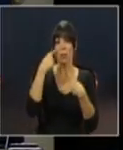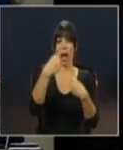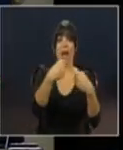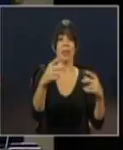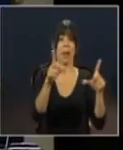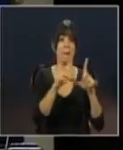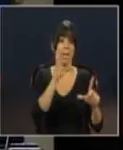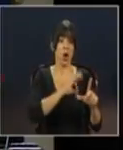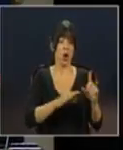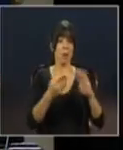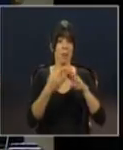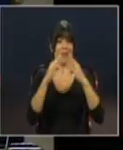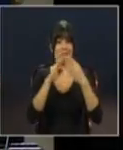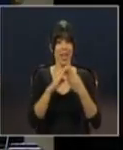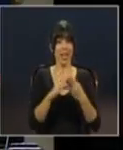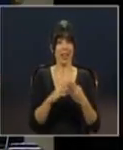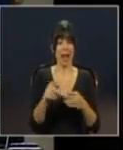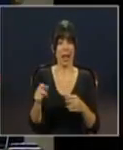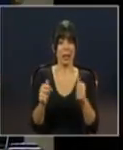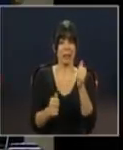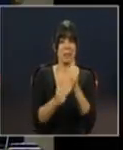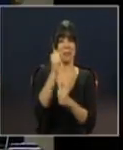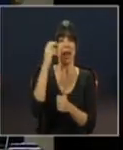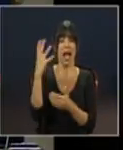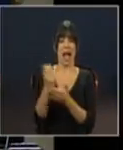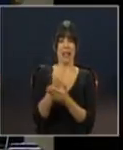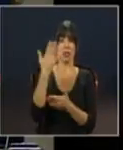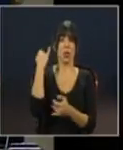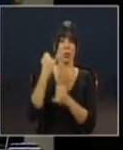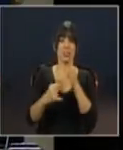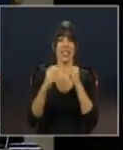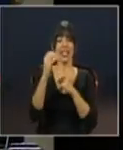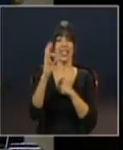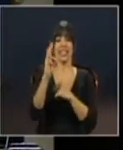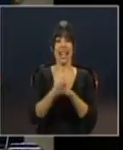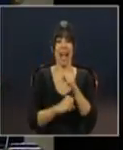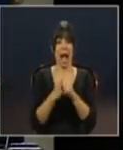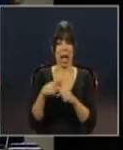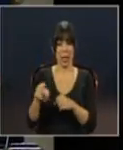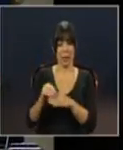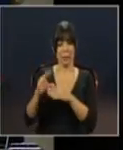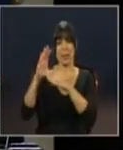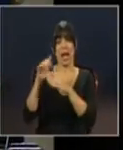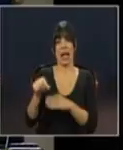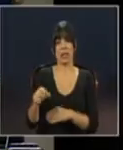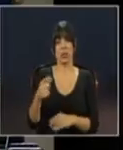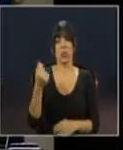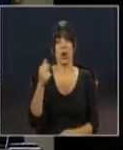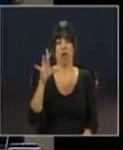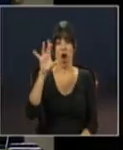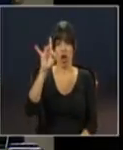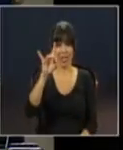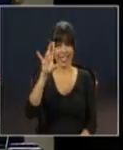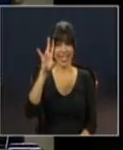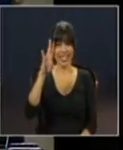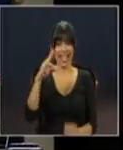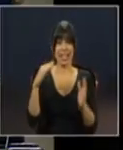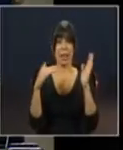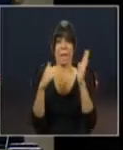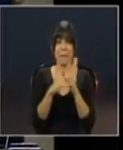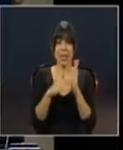vivienda han sido los más cuantiosos de los últimos 7 años, ascendiendo a